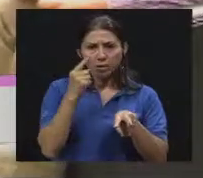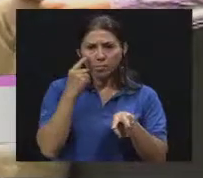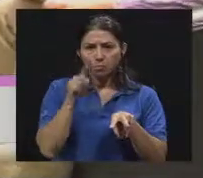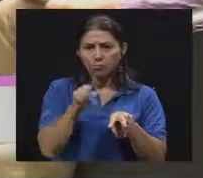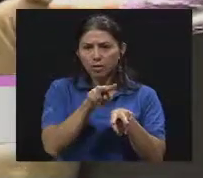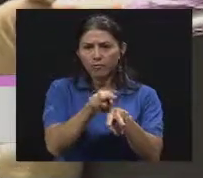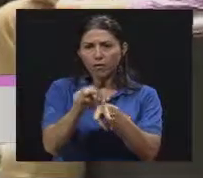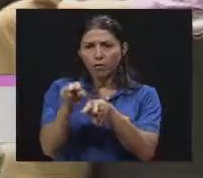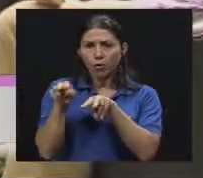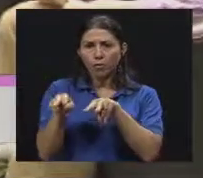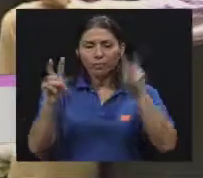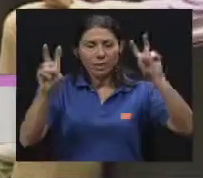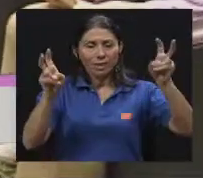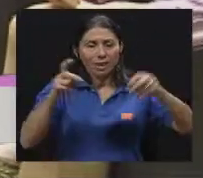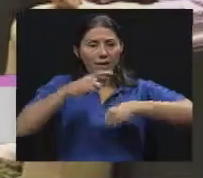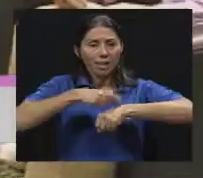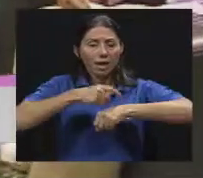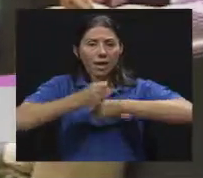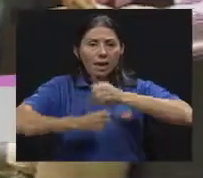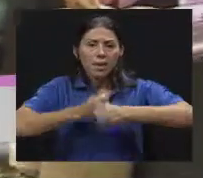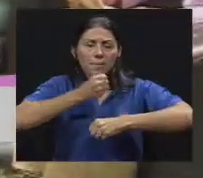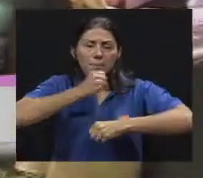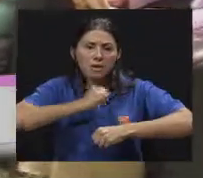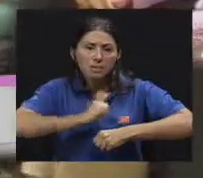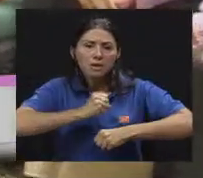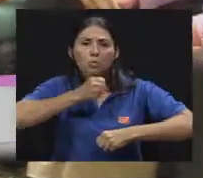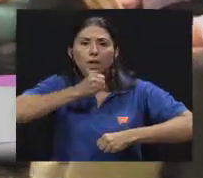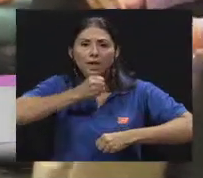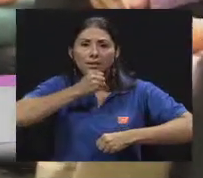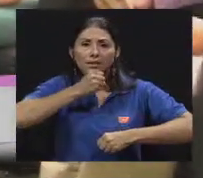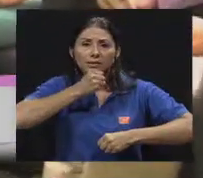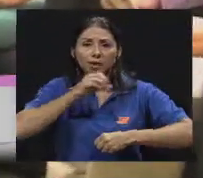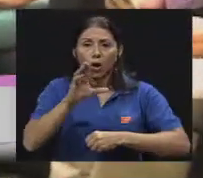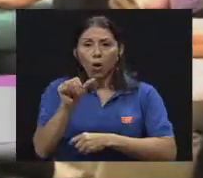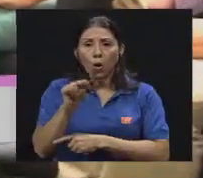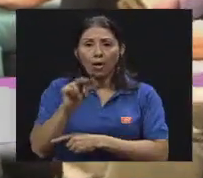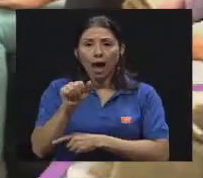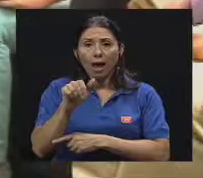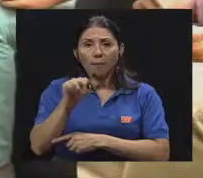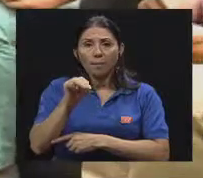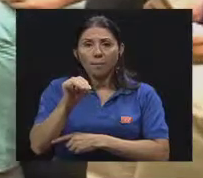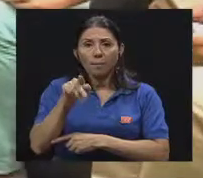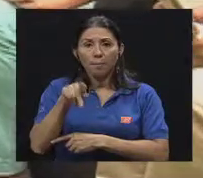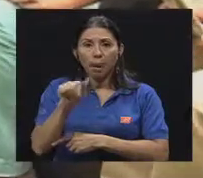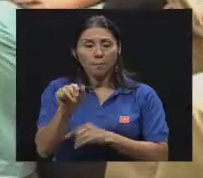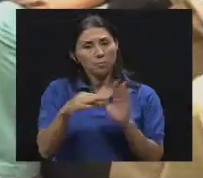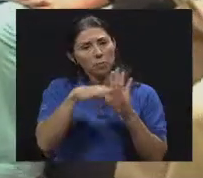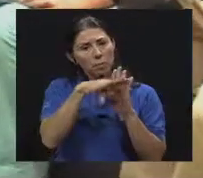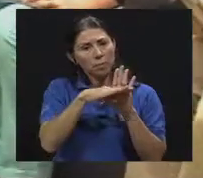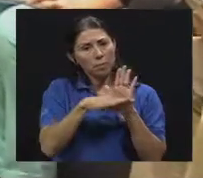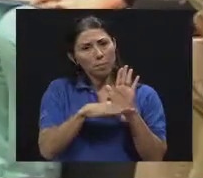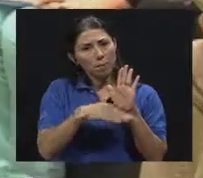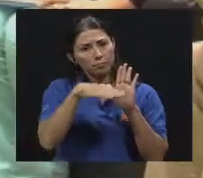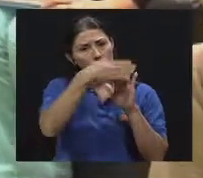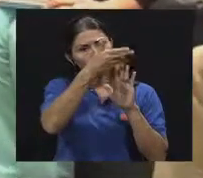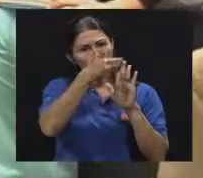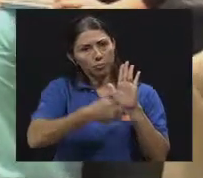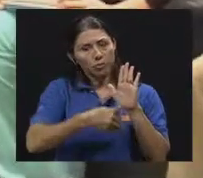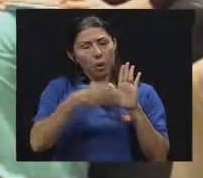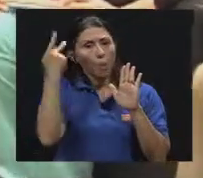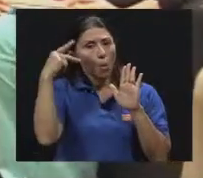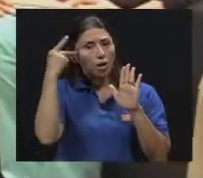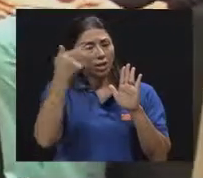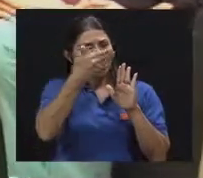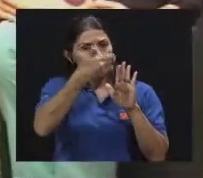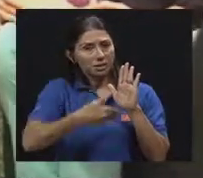el ente rector en materia de envejecimiento y vejez, ¿verdad? Desde el CONAPAM se dictan las políticas que van dirigidas hacia esta